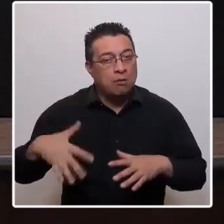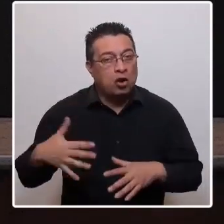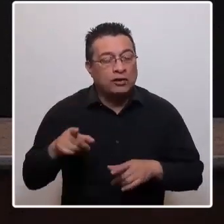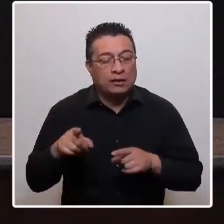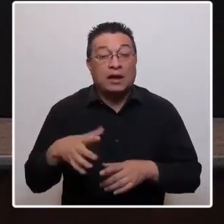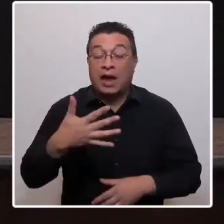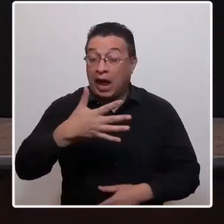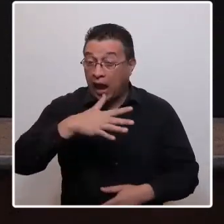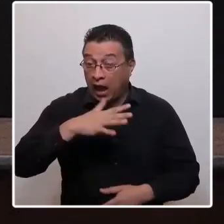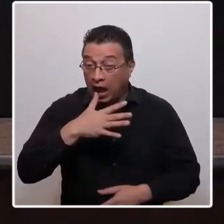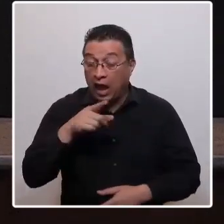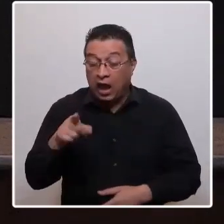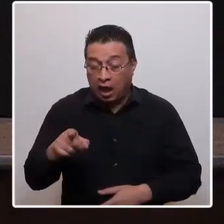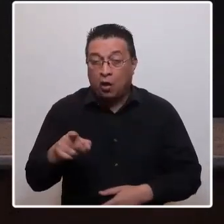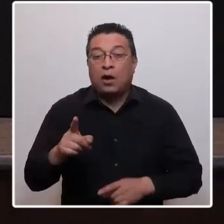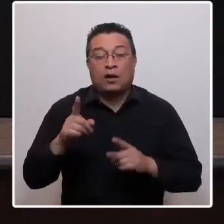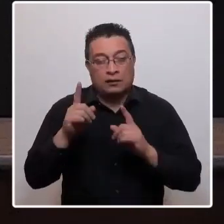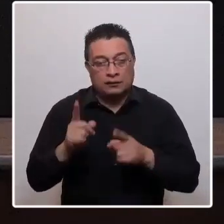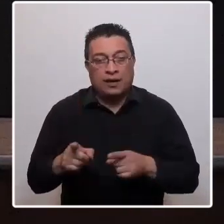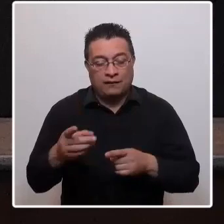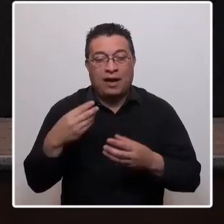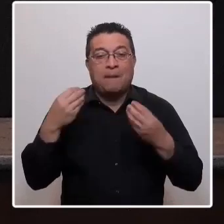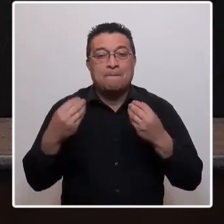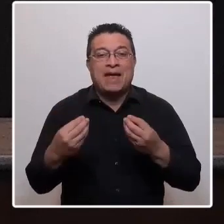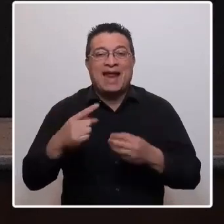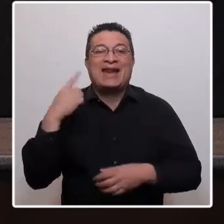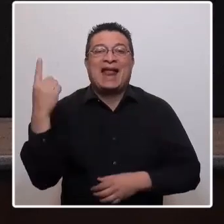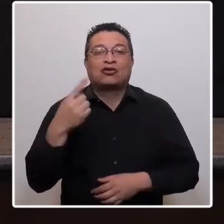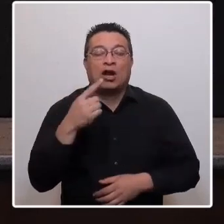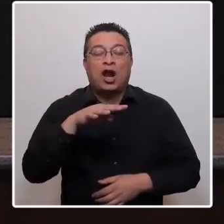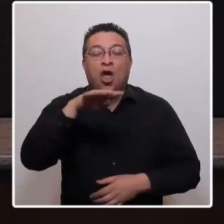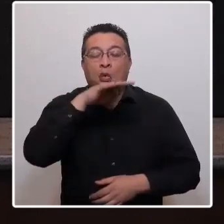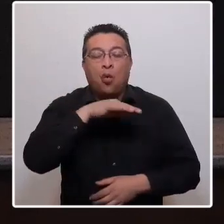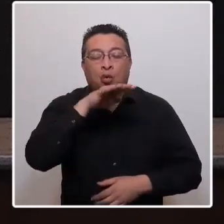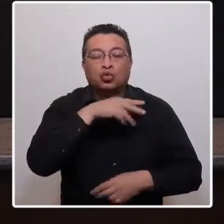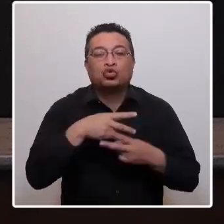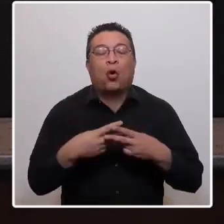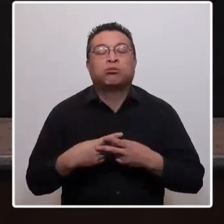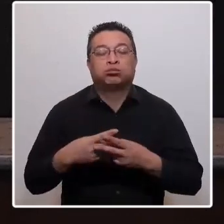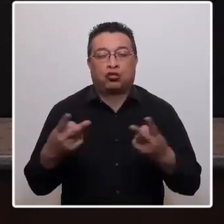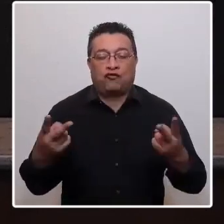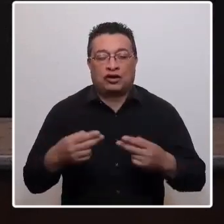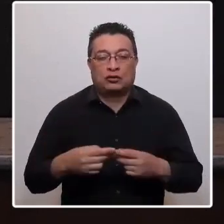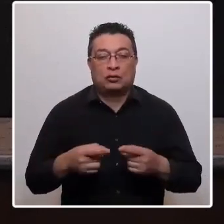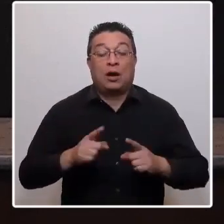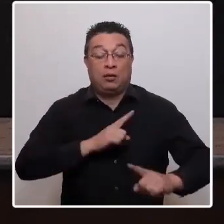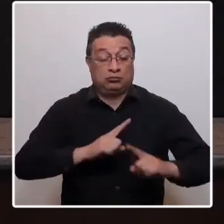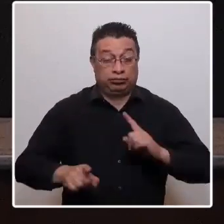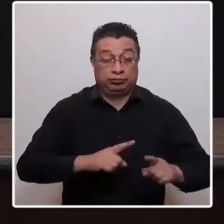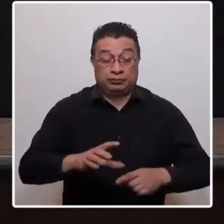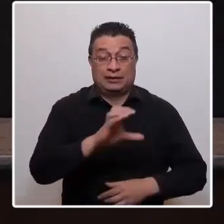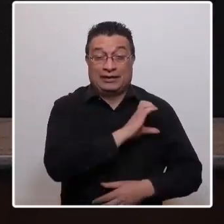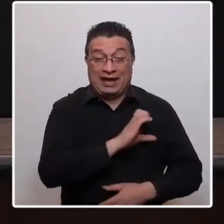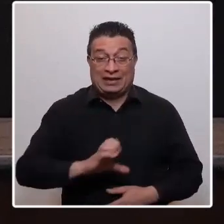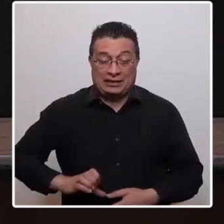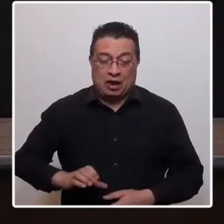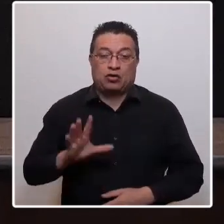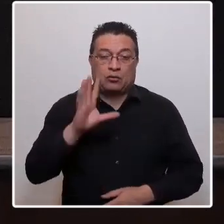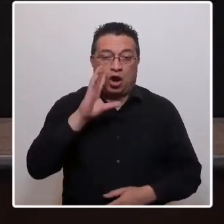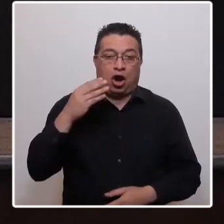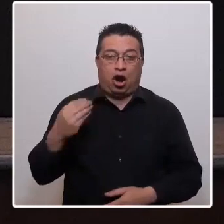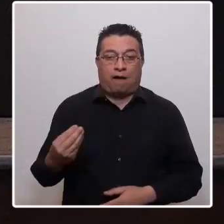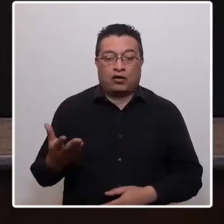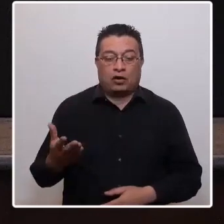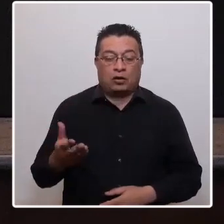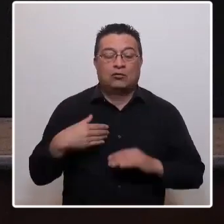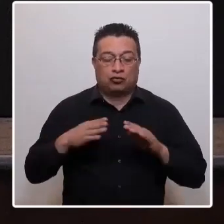el agua constituye un bien nacional de uso público, administrado por el Estado, por supuesto,